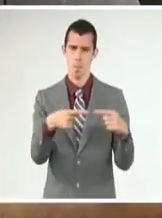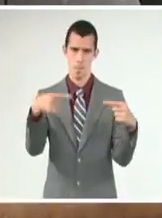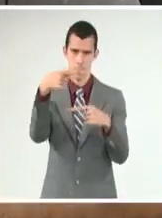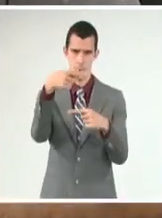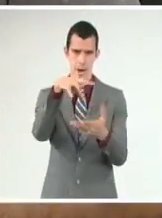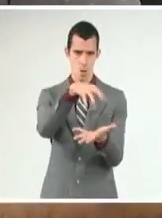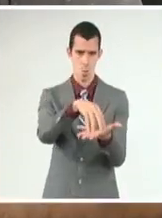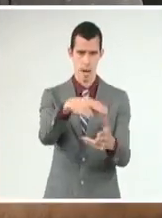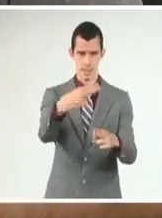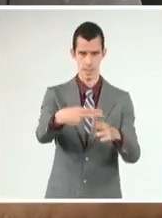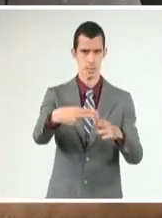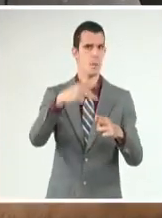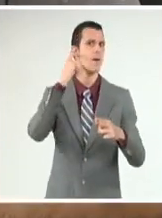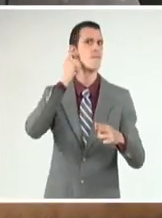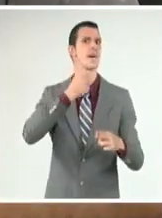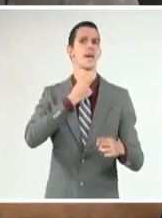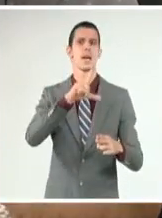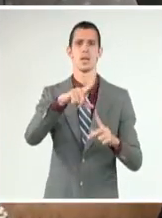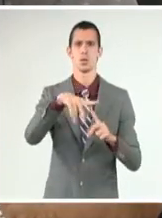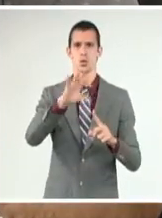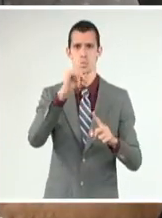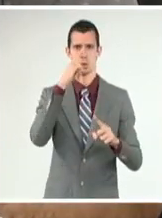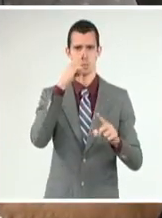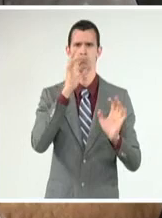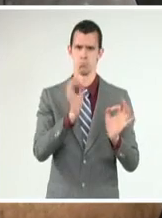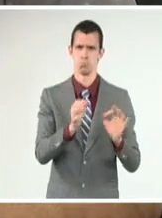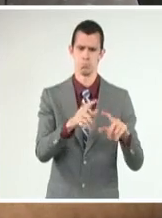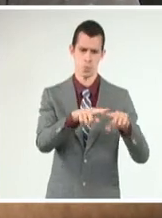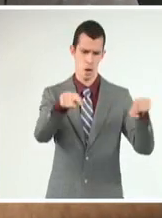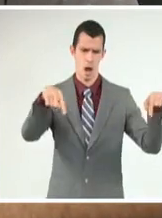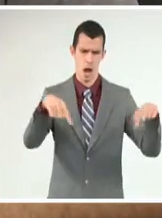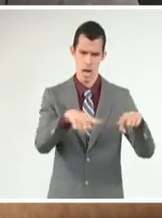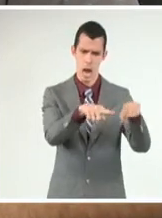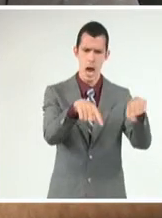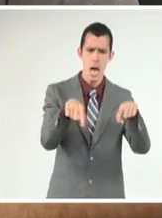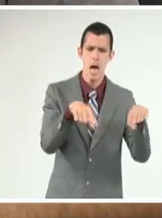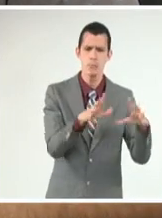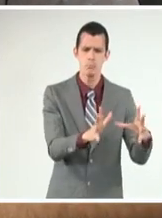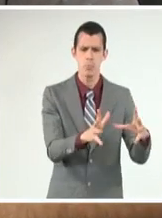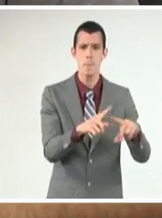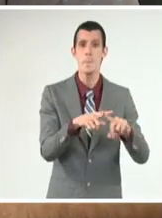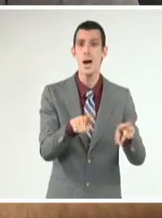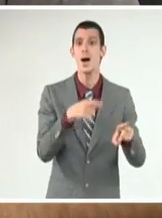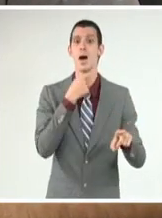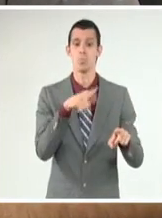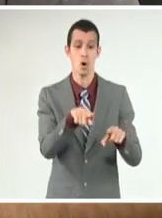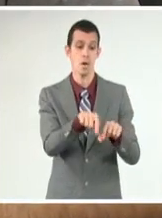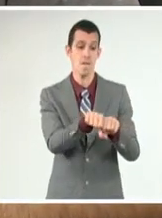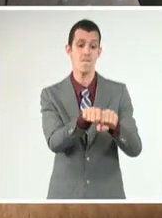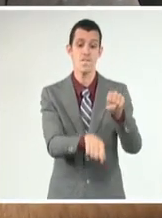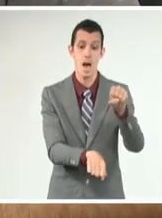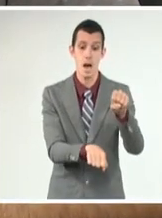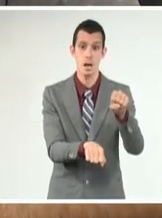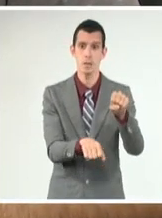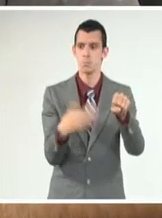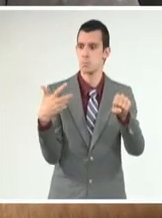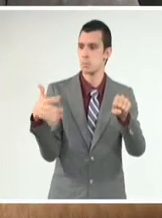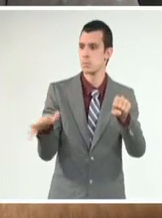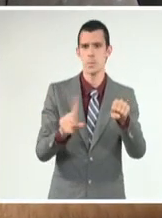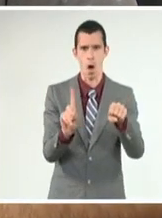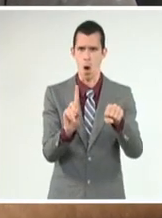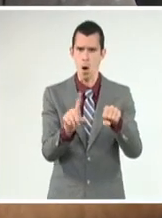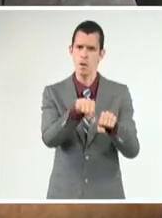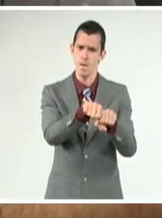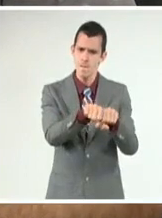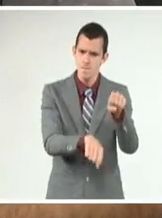en función también de la disponibilidad que estén en el resto de las unidades del sistema. Hoy tenemos un número importante de las unidades térmicas